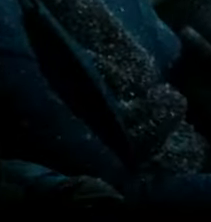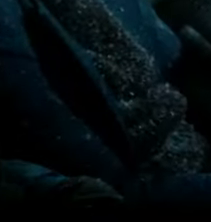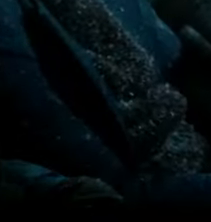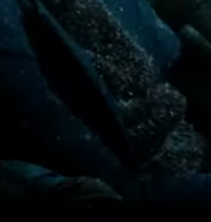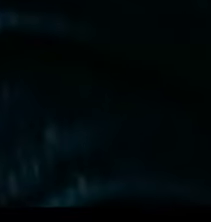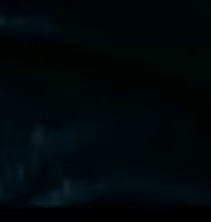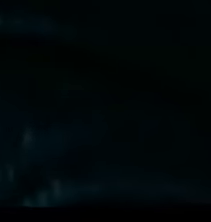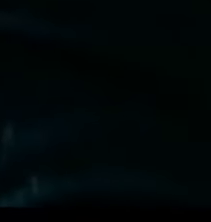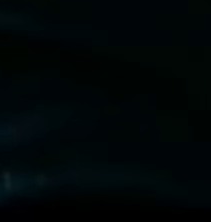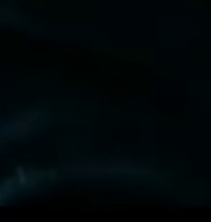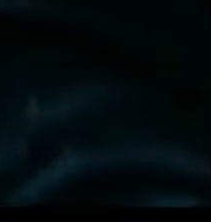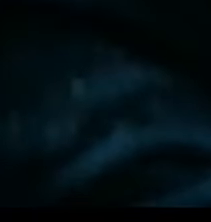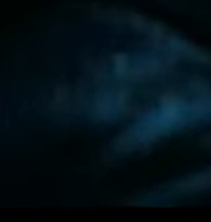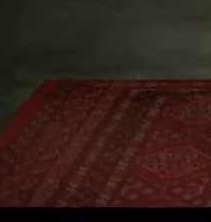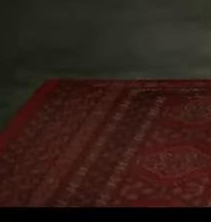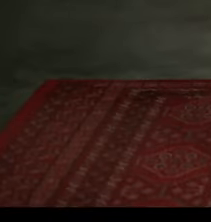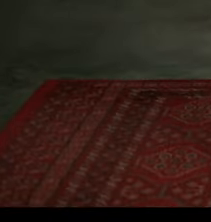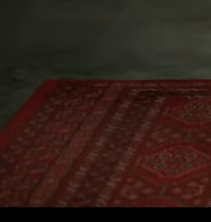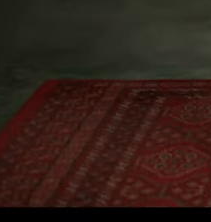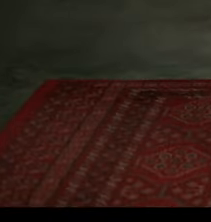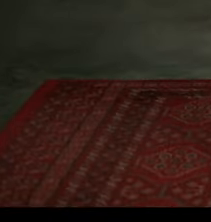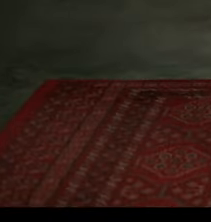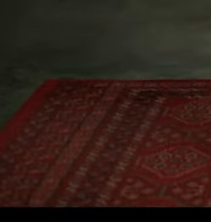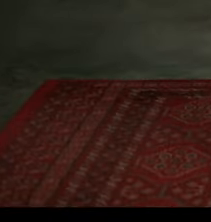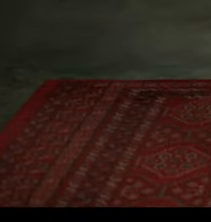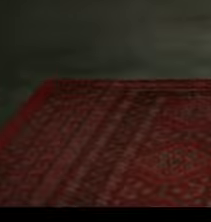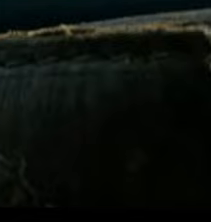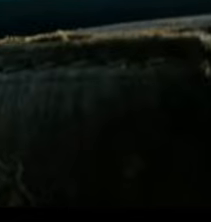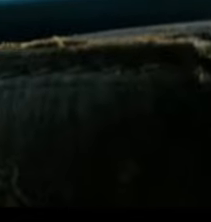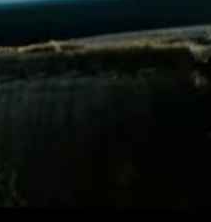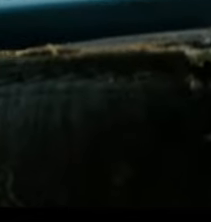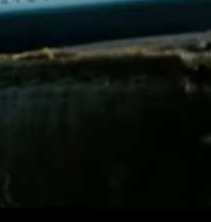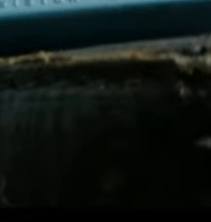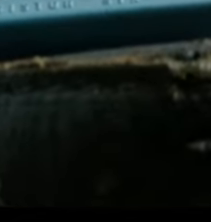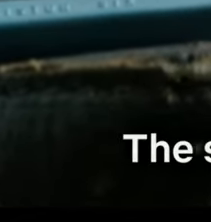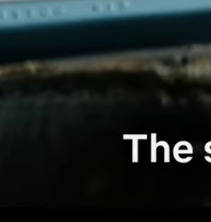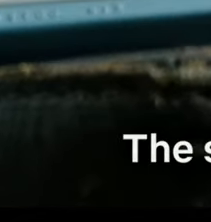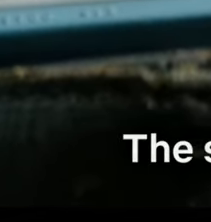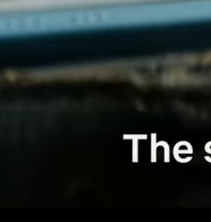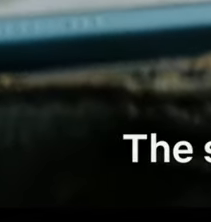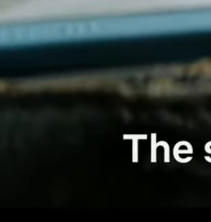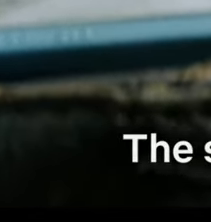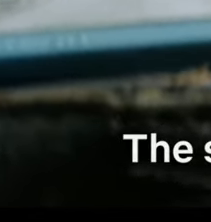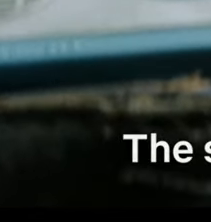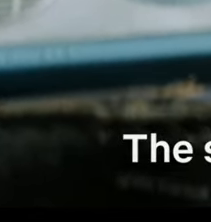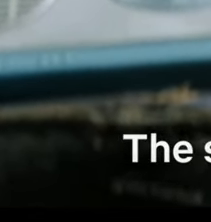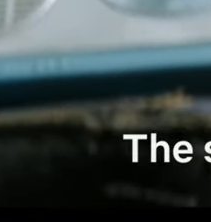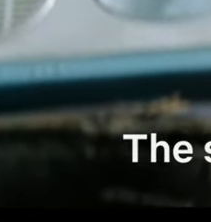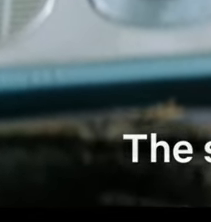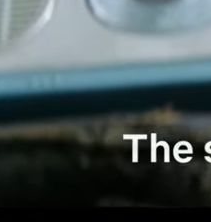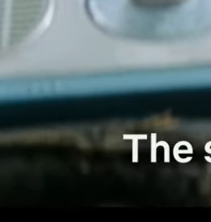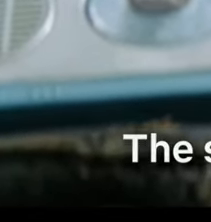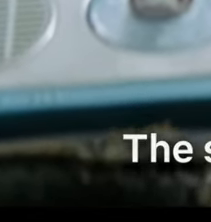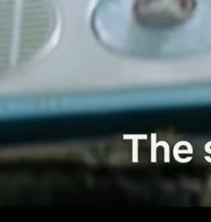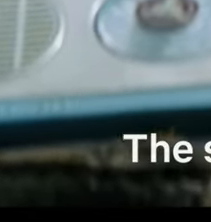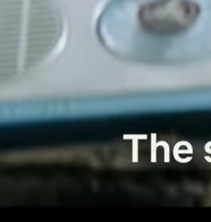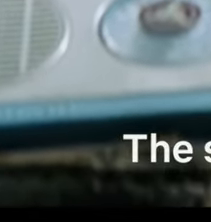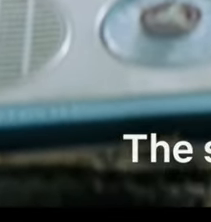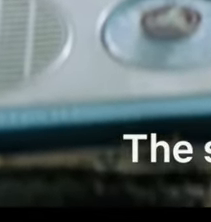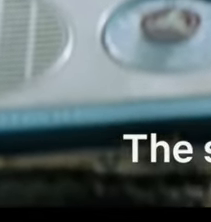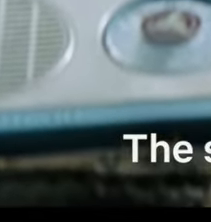los primeros que se acordaron que no eran 16 y que eran 29 más. Los sobrevivientes, ellos